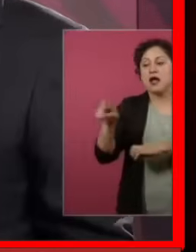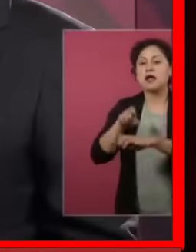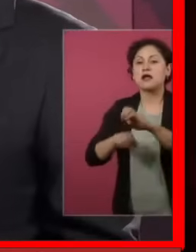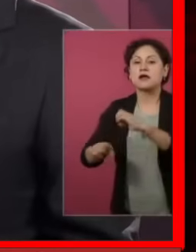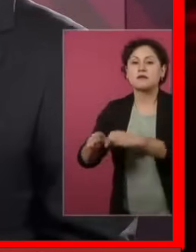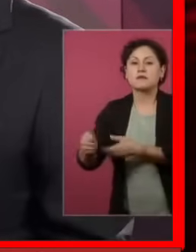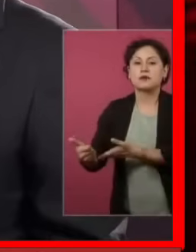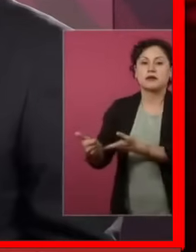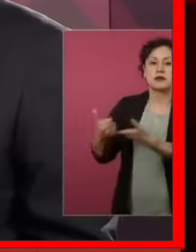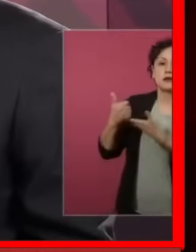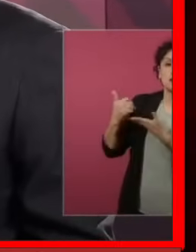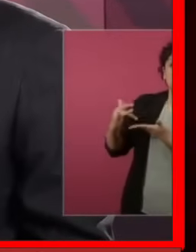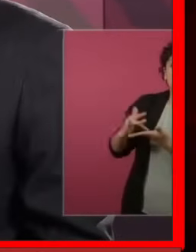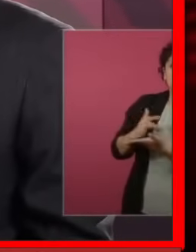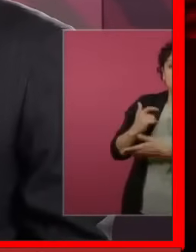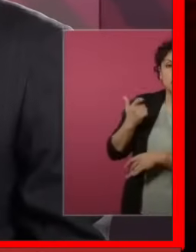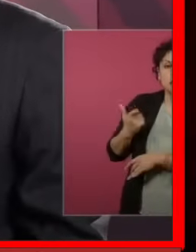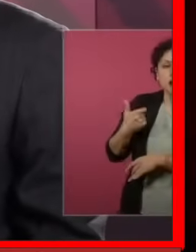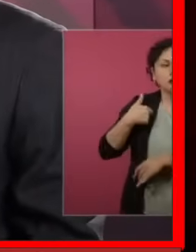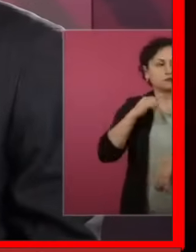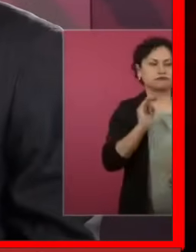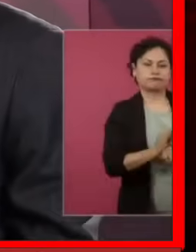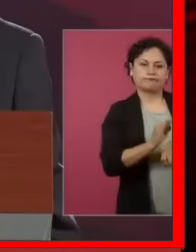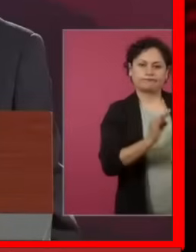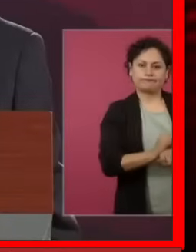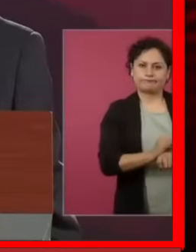empresa en Estados Unidos,